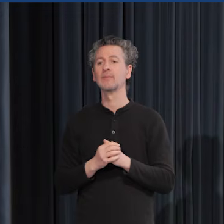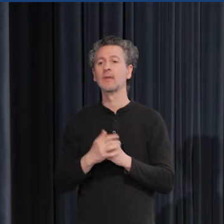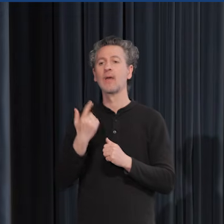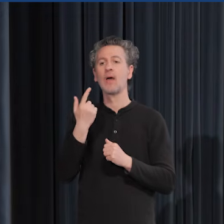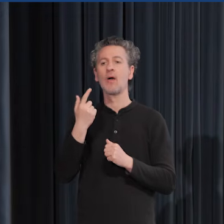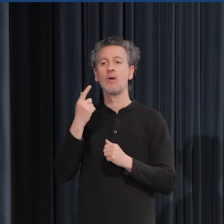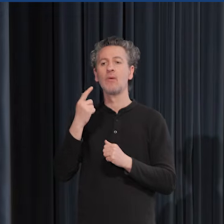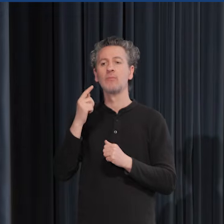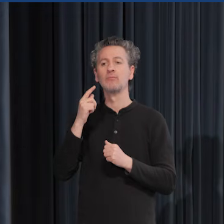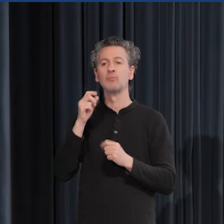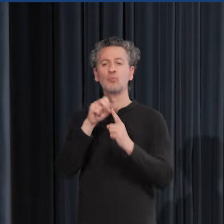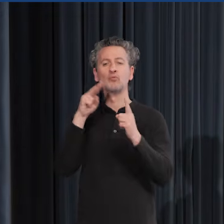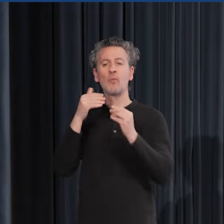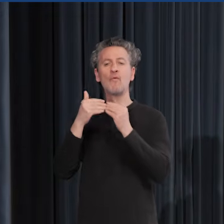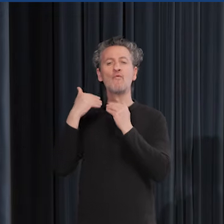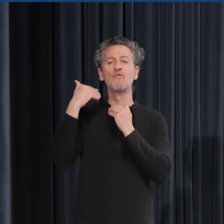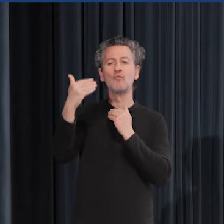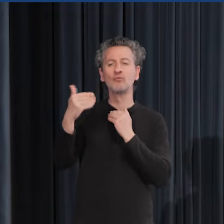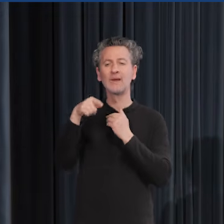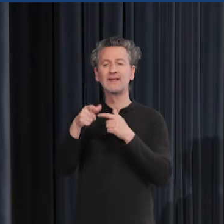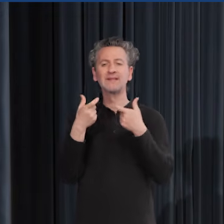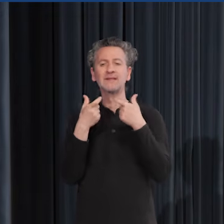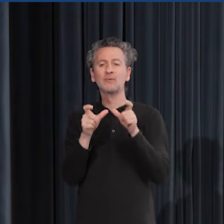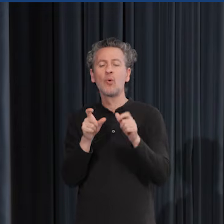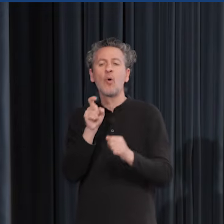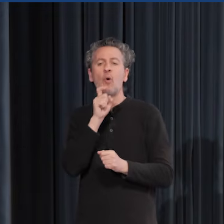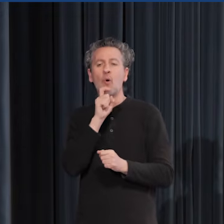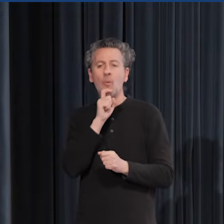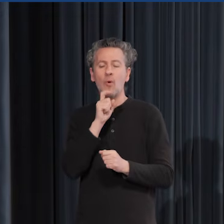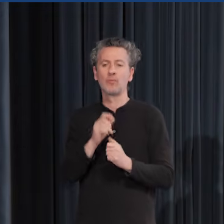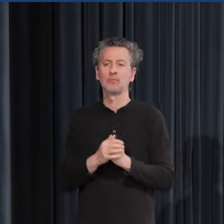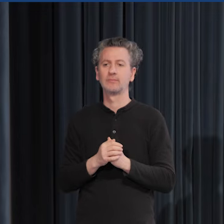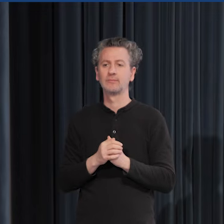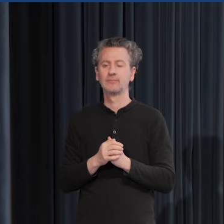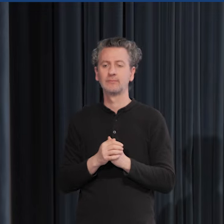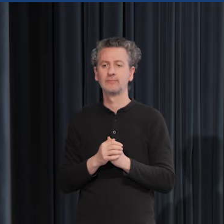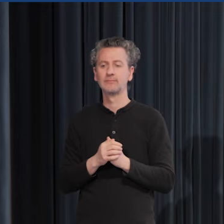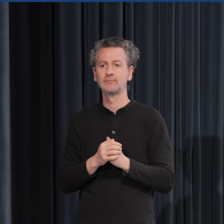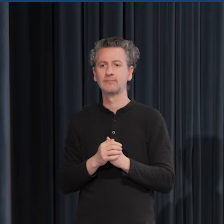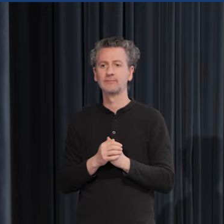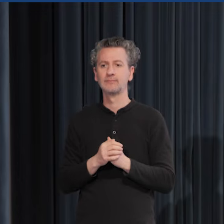ve el futuro de este sector y en general, bueno, o más